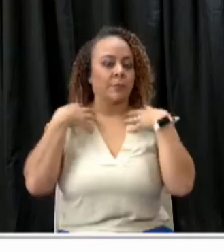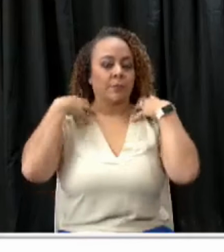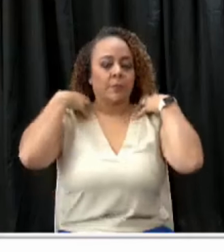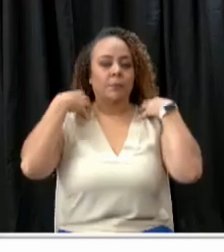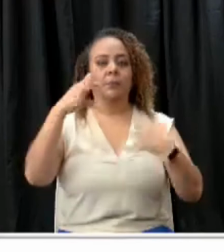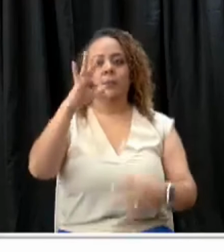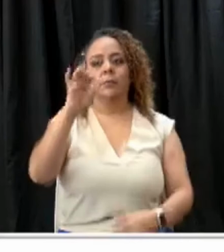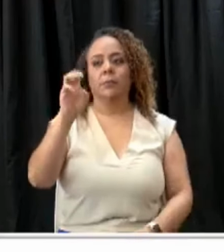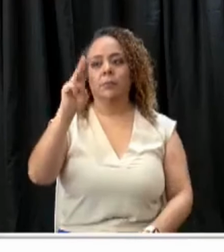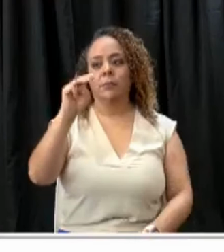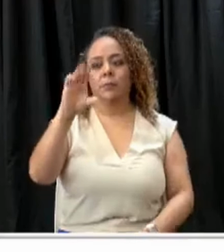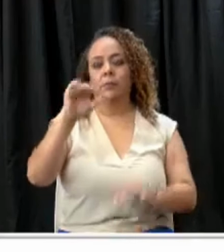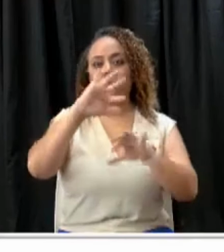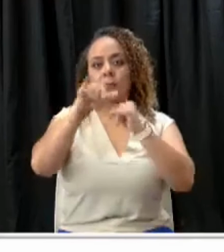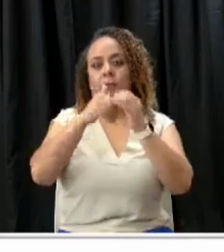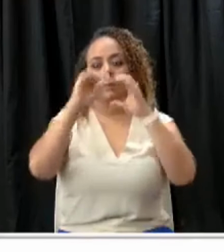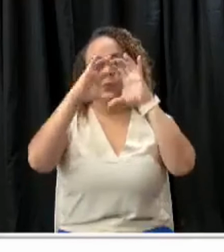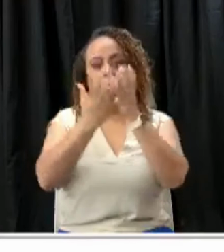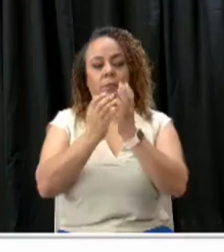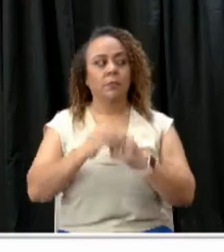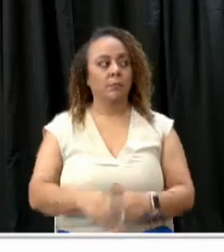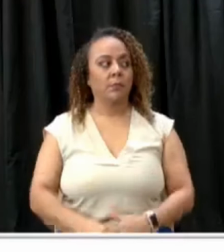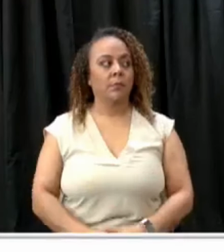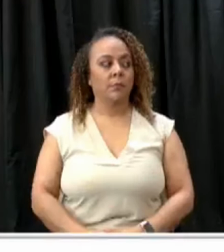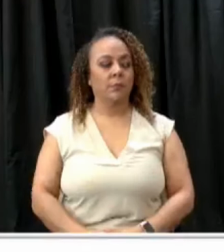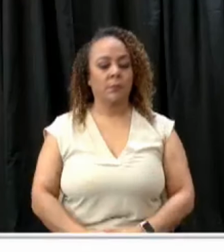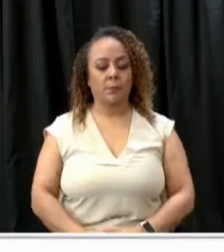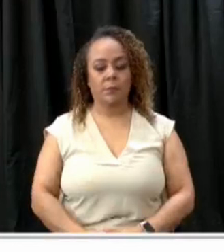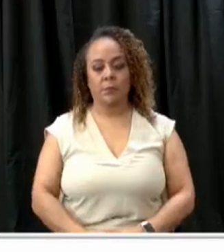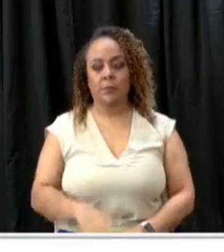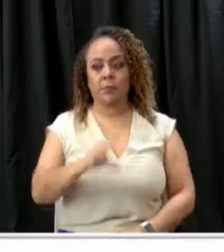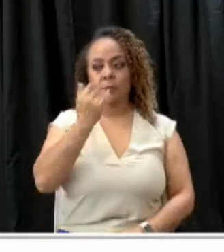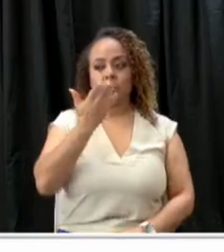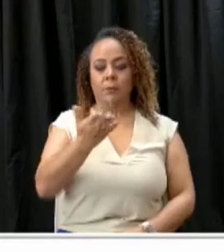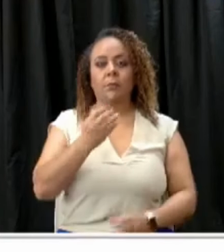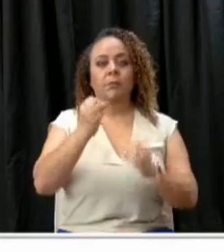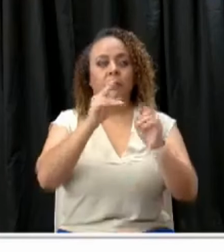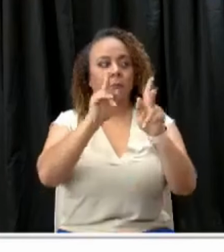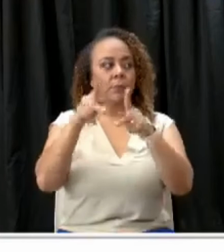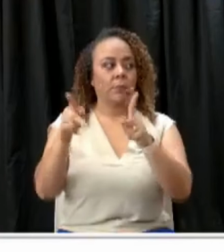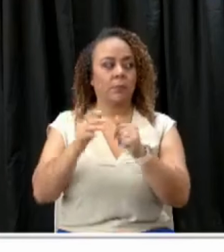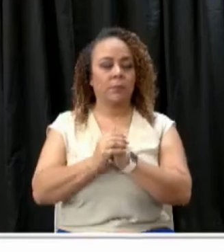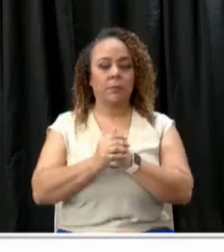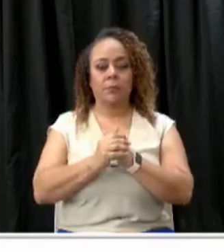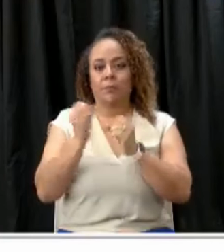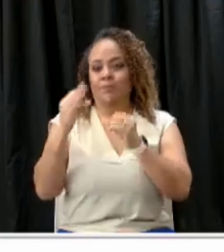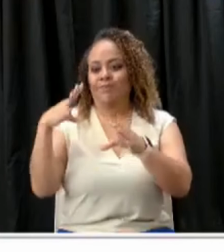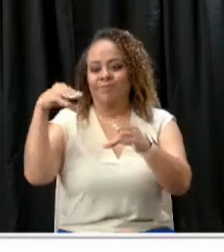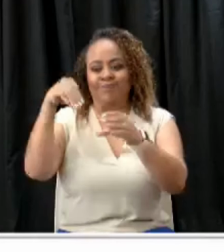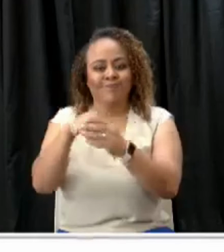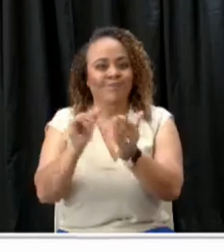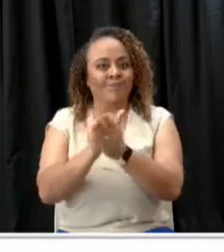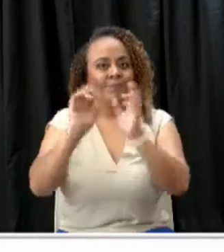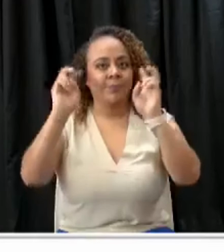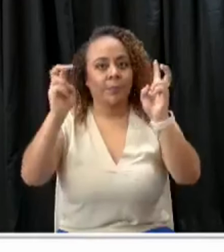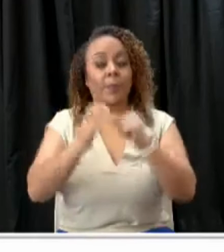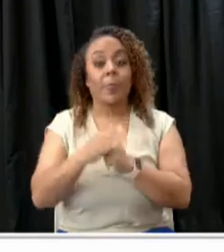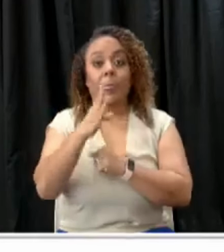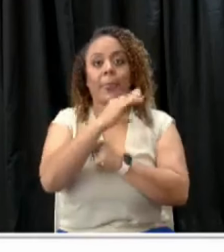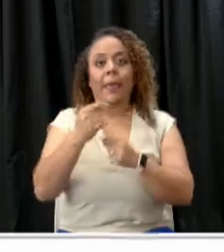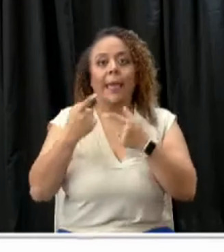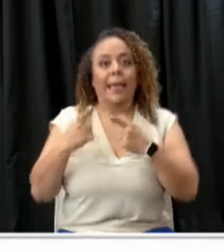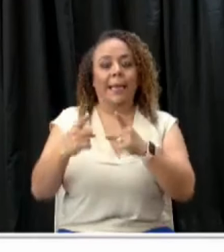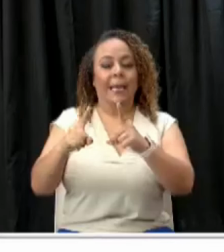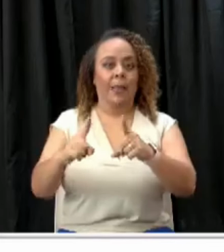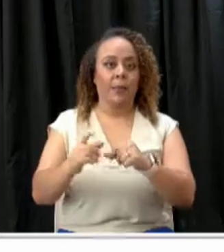calor en todo el mundo, y ahí pues hay un montón de gente súper involucrada con este tema y